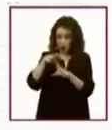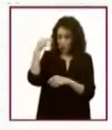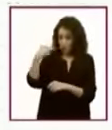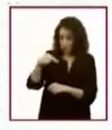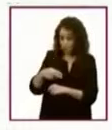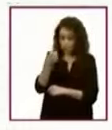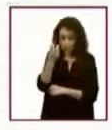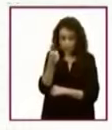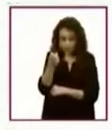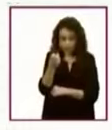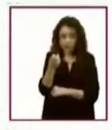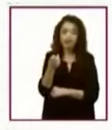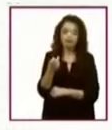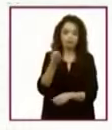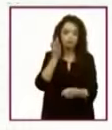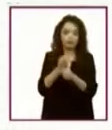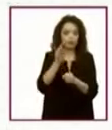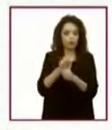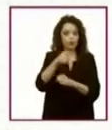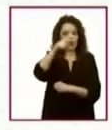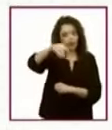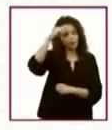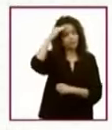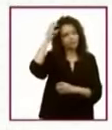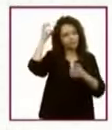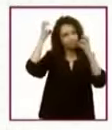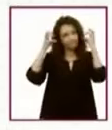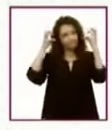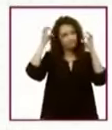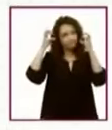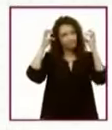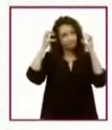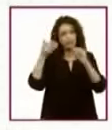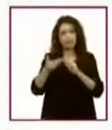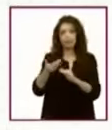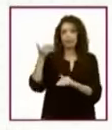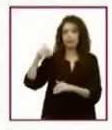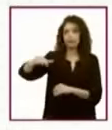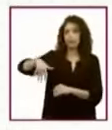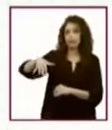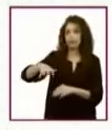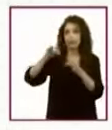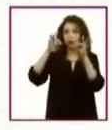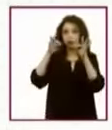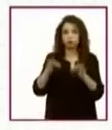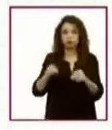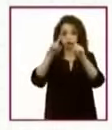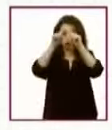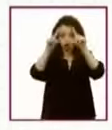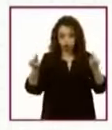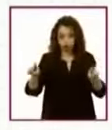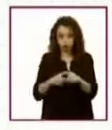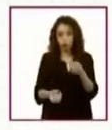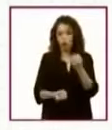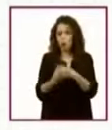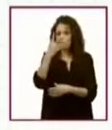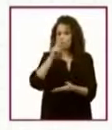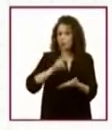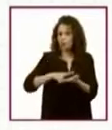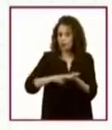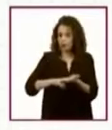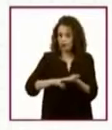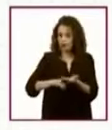decimales? Ahora reflexiona. ¿Cuánto medía el perímetro de nuestro triángulo original? ¿Cuánto medía el